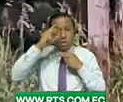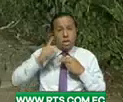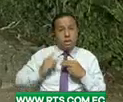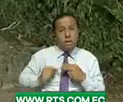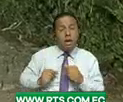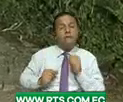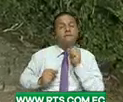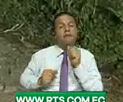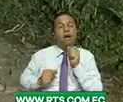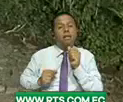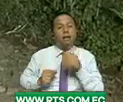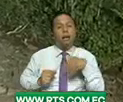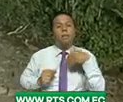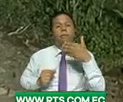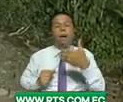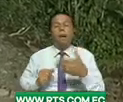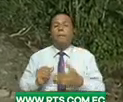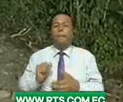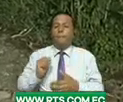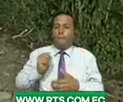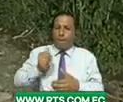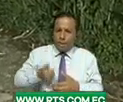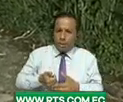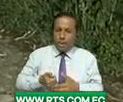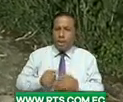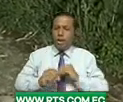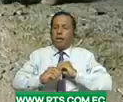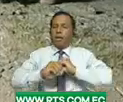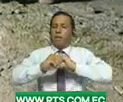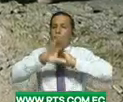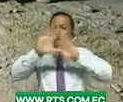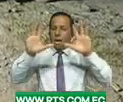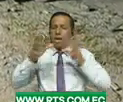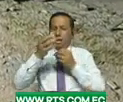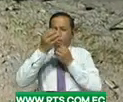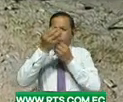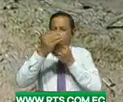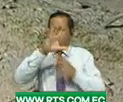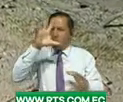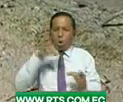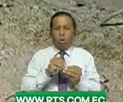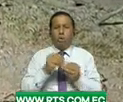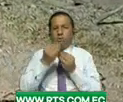más información, todos los detalles para ustedes en nuestras próximas